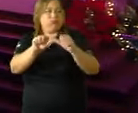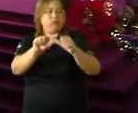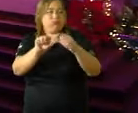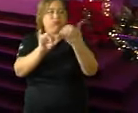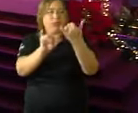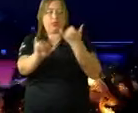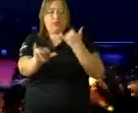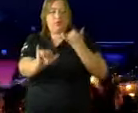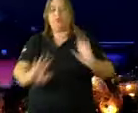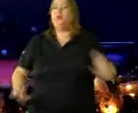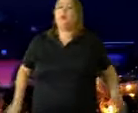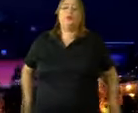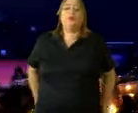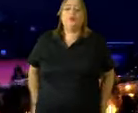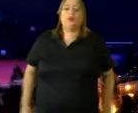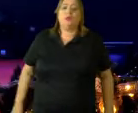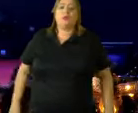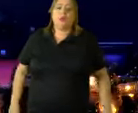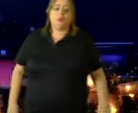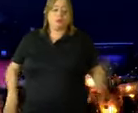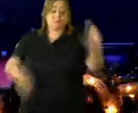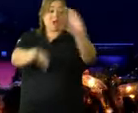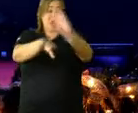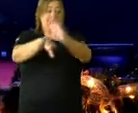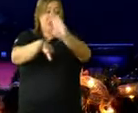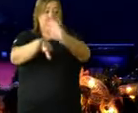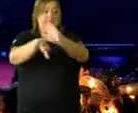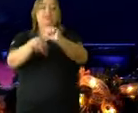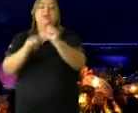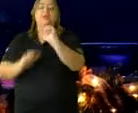No prevalecerán contra la iglesia.